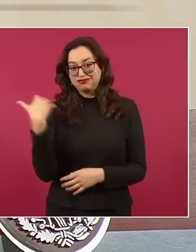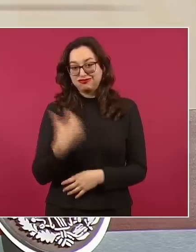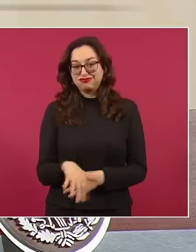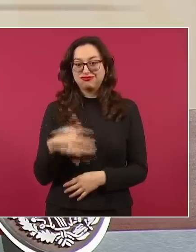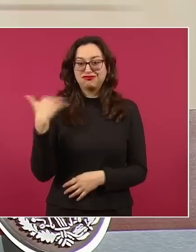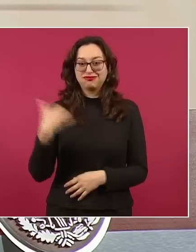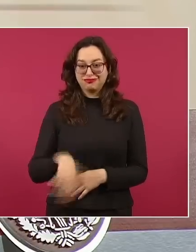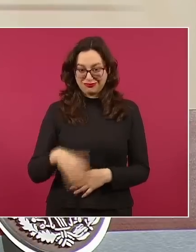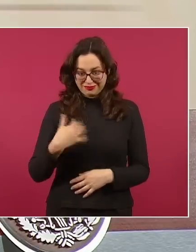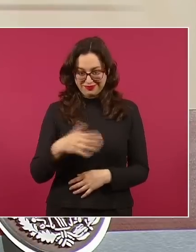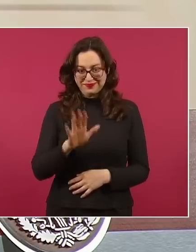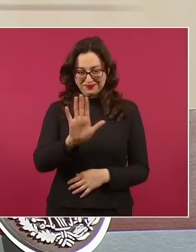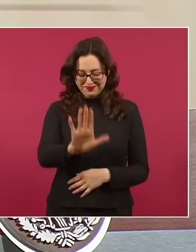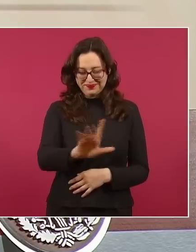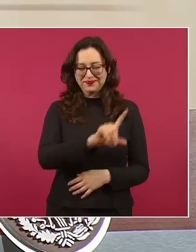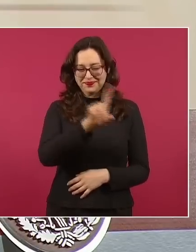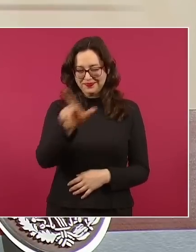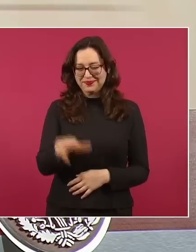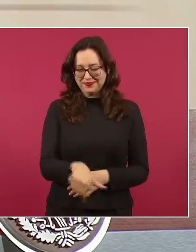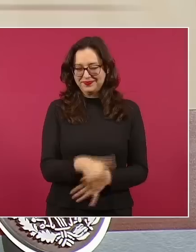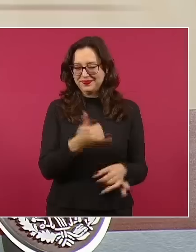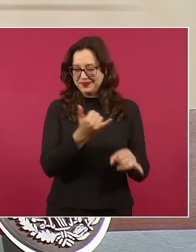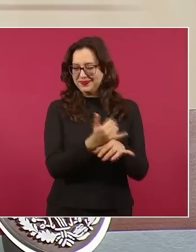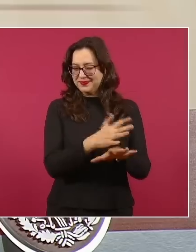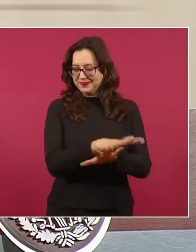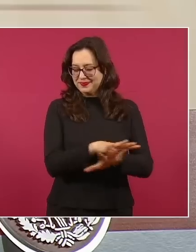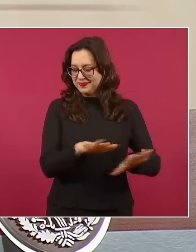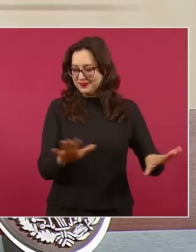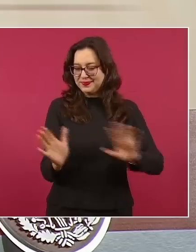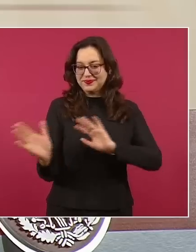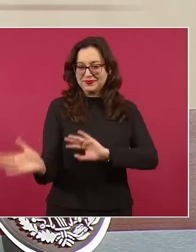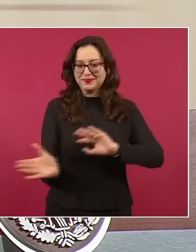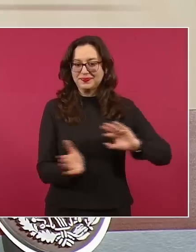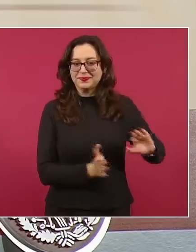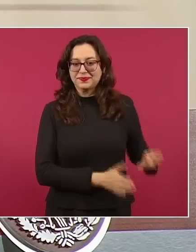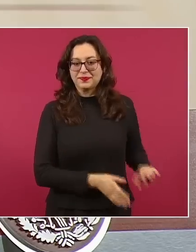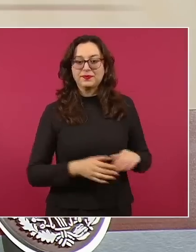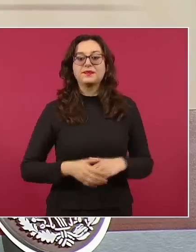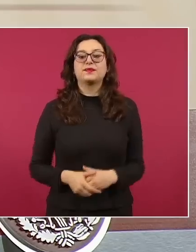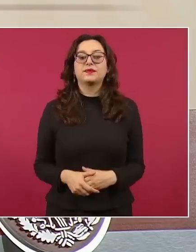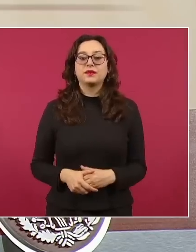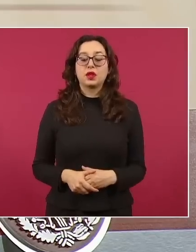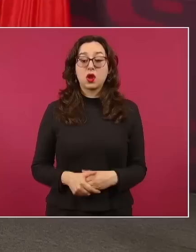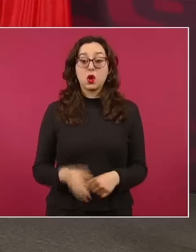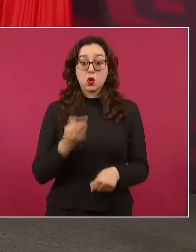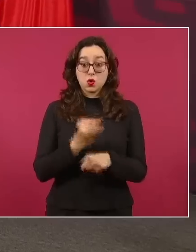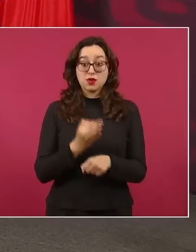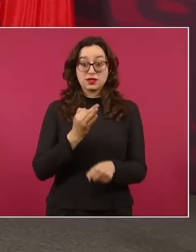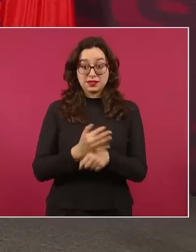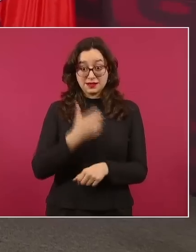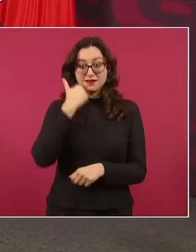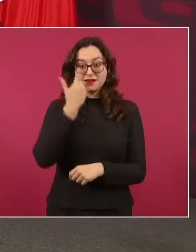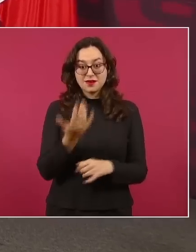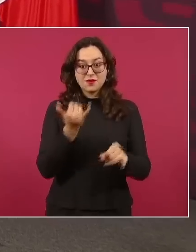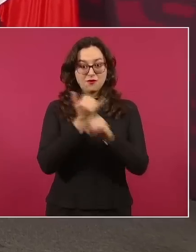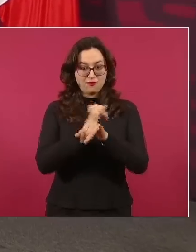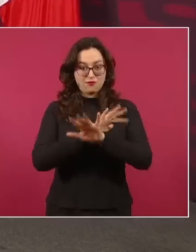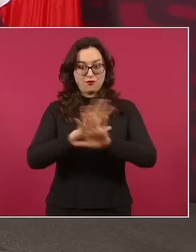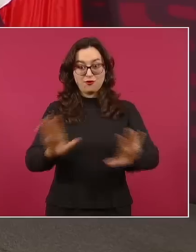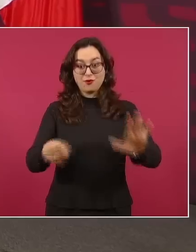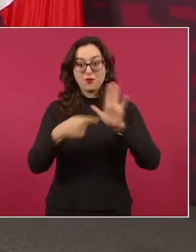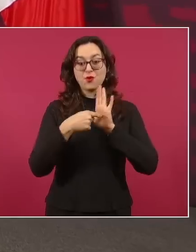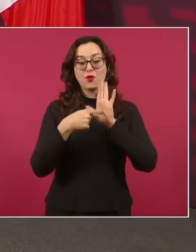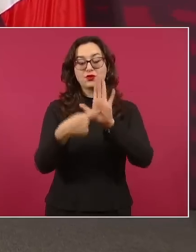queremos informar sobre el avance que se ha tenido en